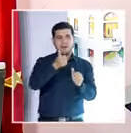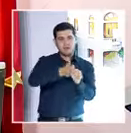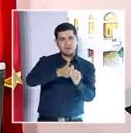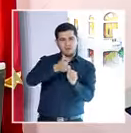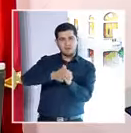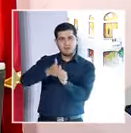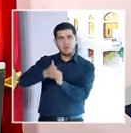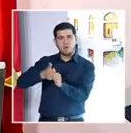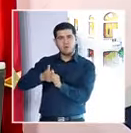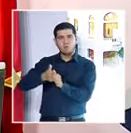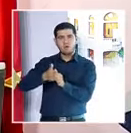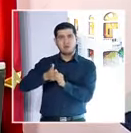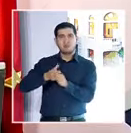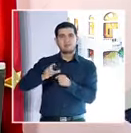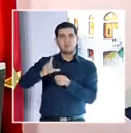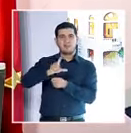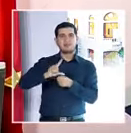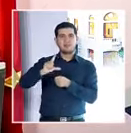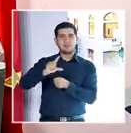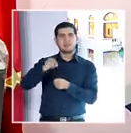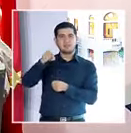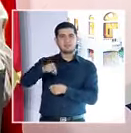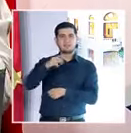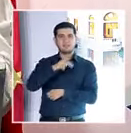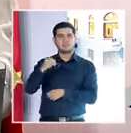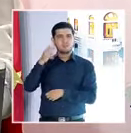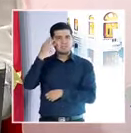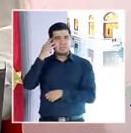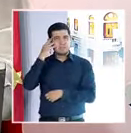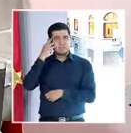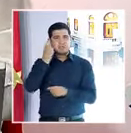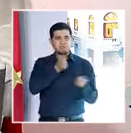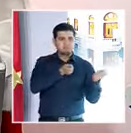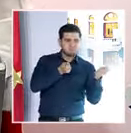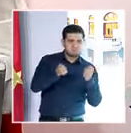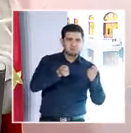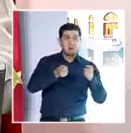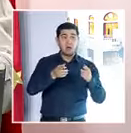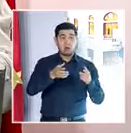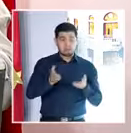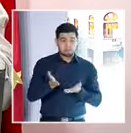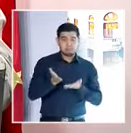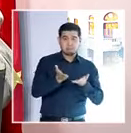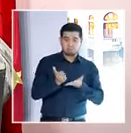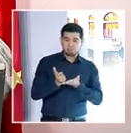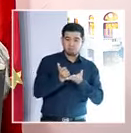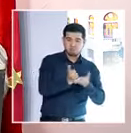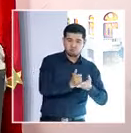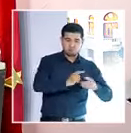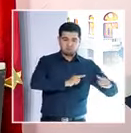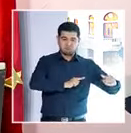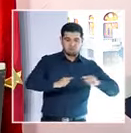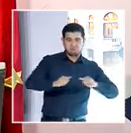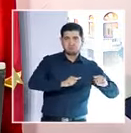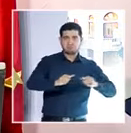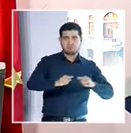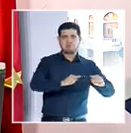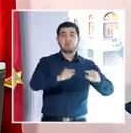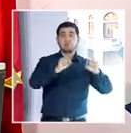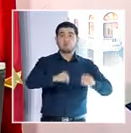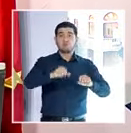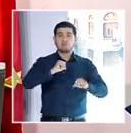las ligas de nuestro departamento para hacerlas más competitivas y que lograran tener los recursos